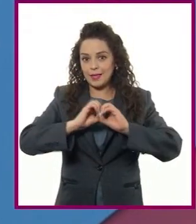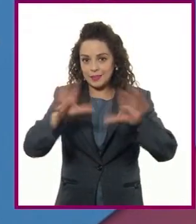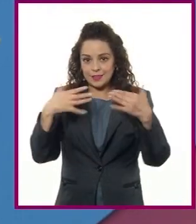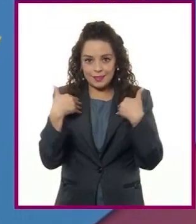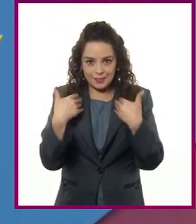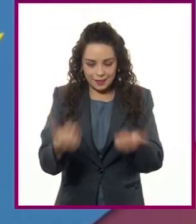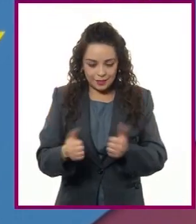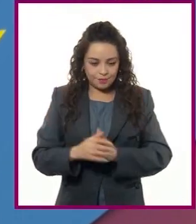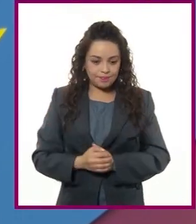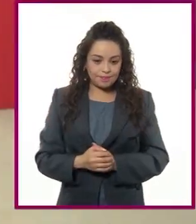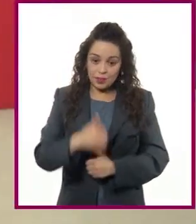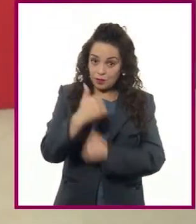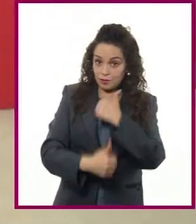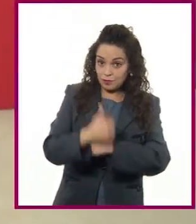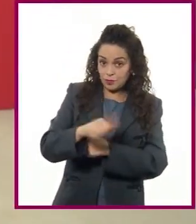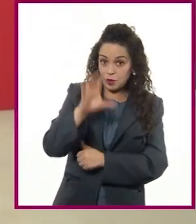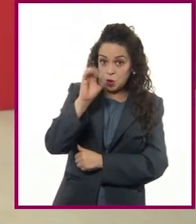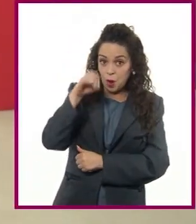Competición.